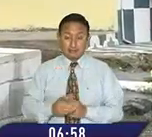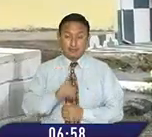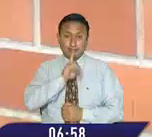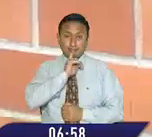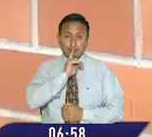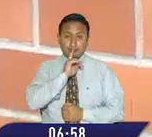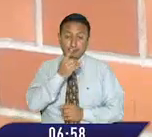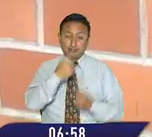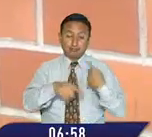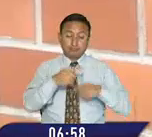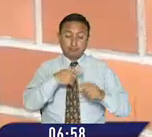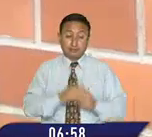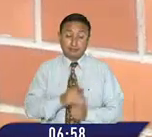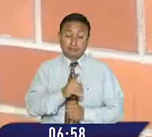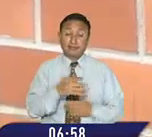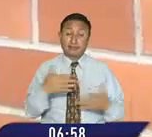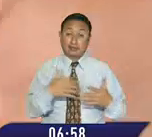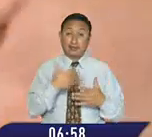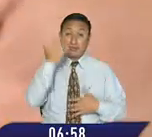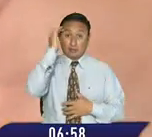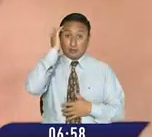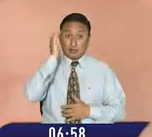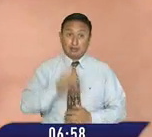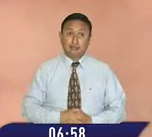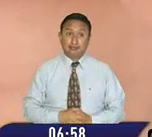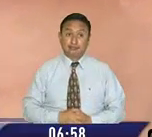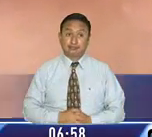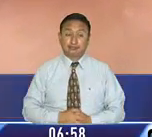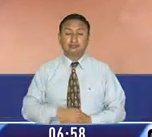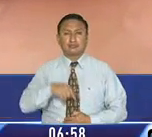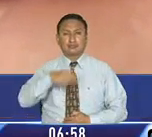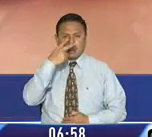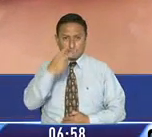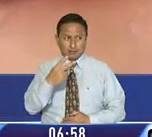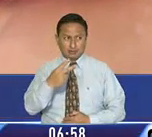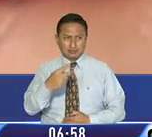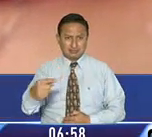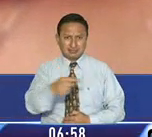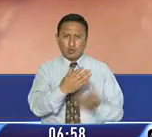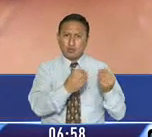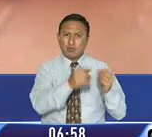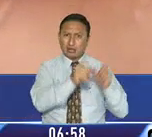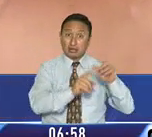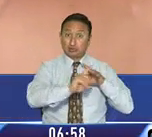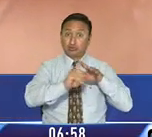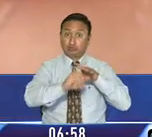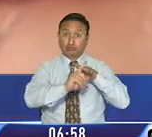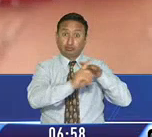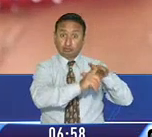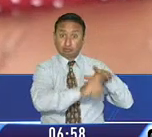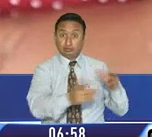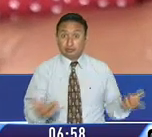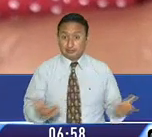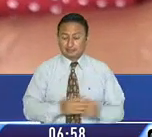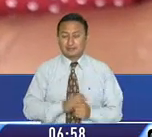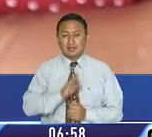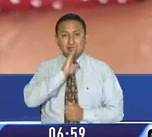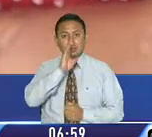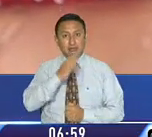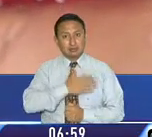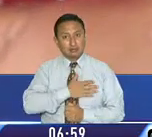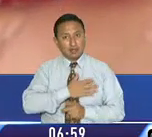negocios, pues temen por su seguridad. Y se miró bastantes reos que se huyeron, entonces siempre hay que tener un